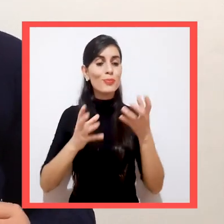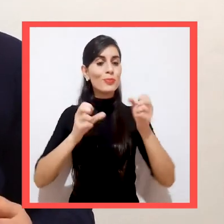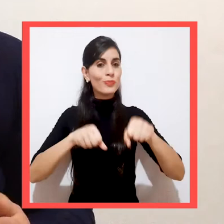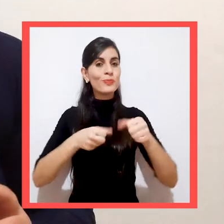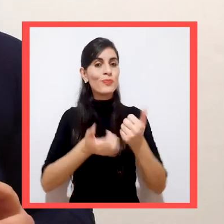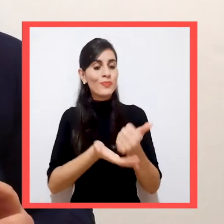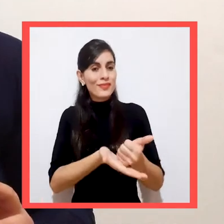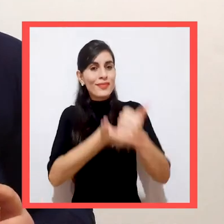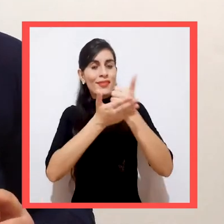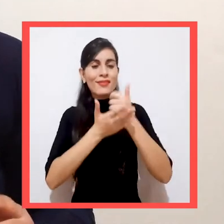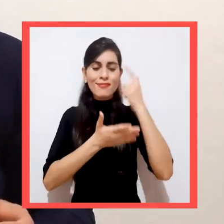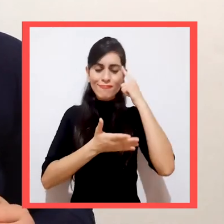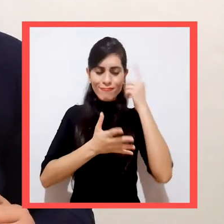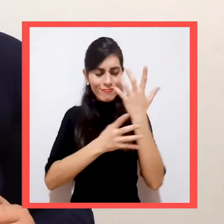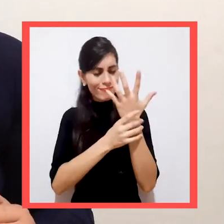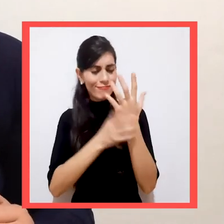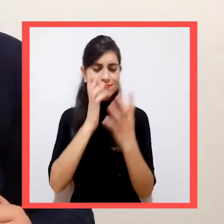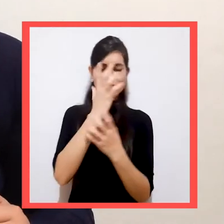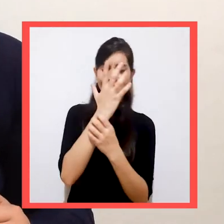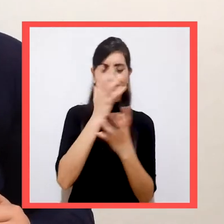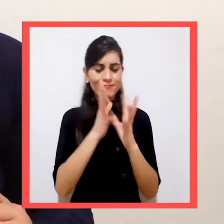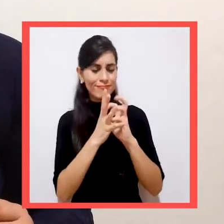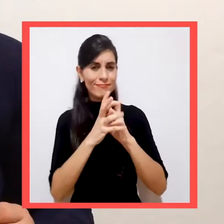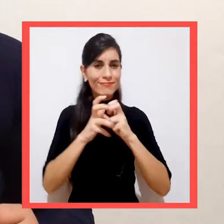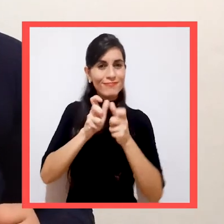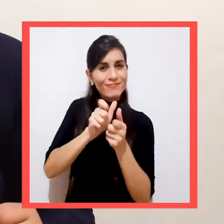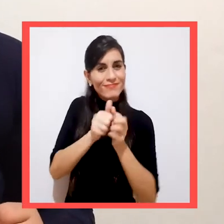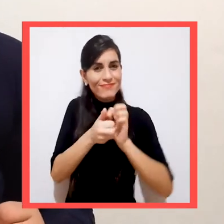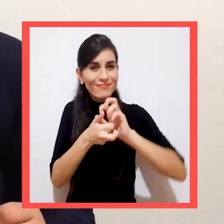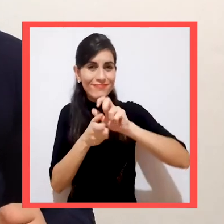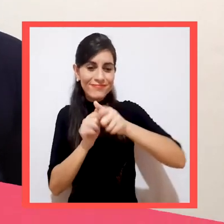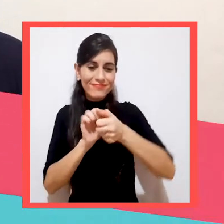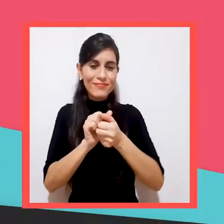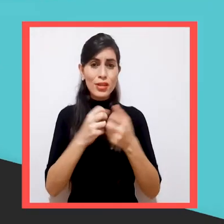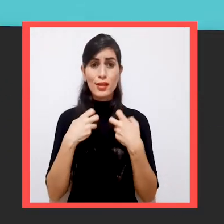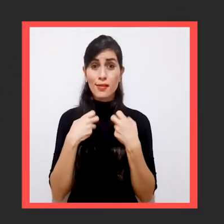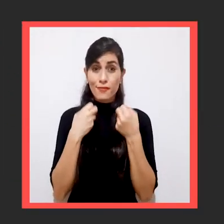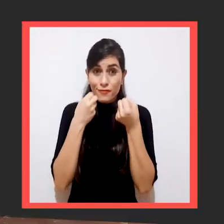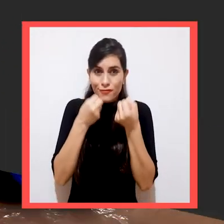desarrollo motriz y sensorial, así como a la canalización de la energía.